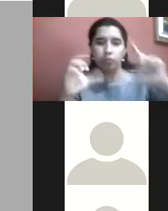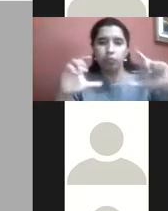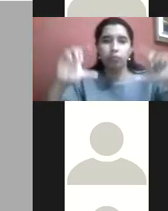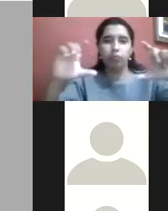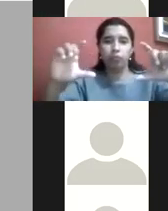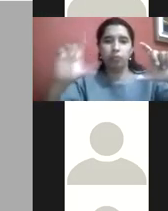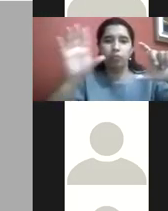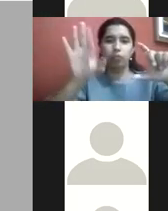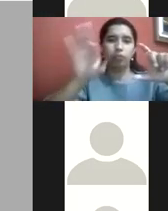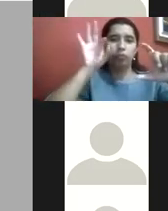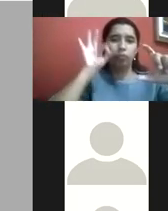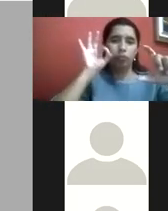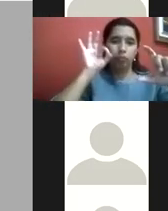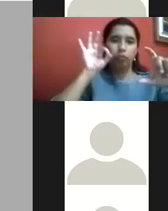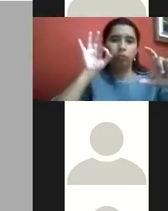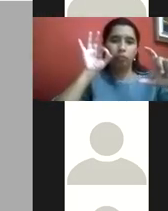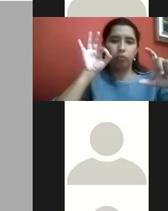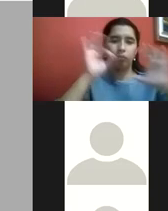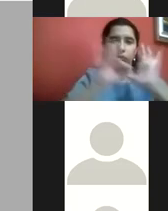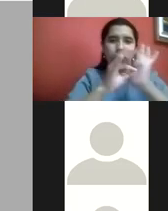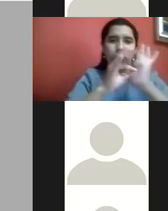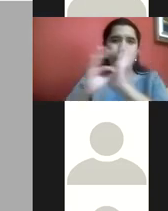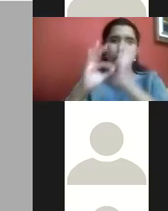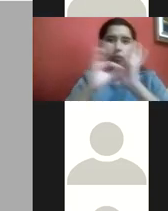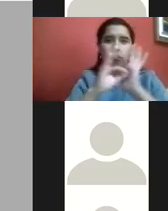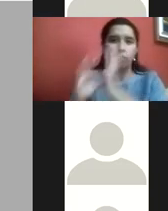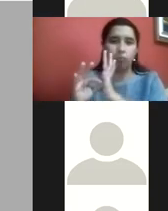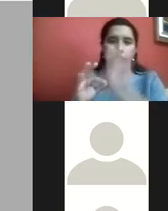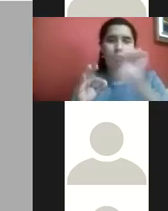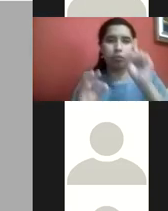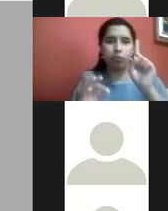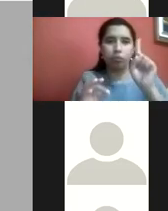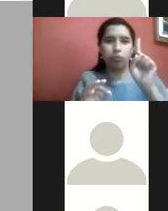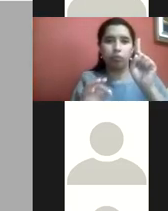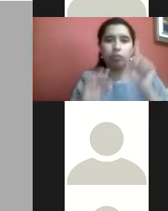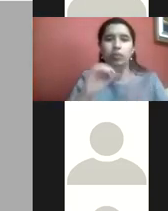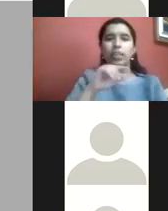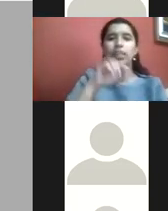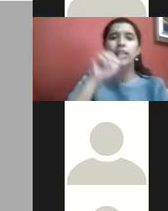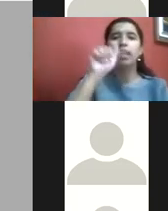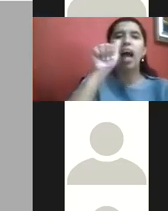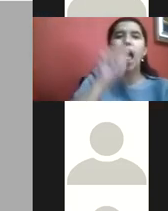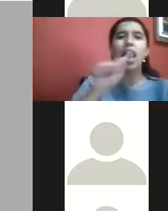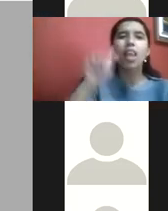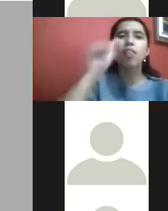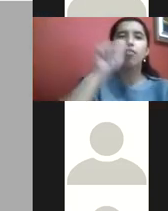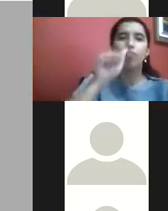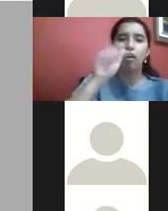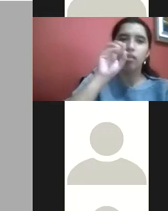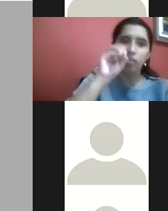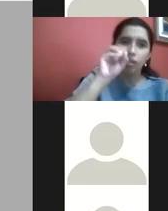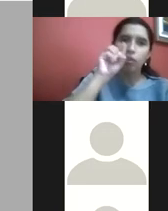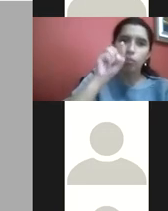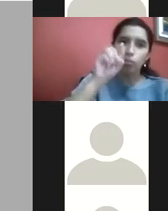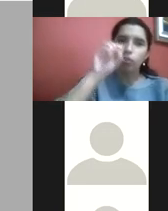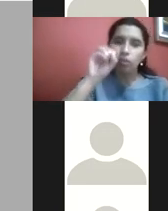que encontrar el valor que cumpla esta expresión. Entonces, ya sabemos quién es alfa. O sea, es